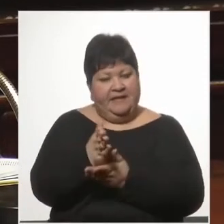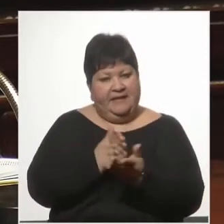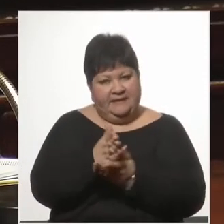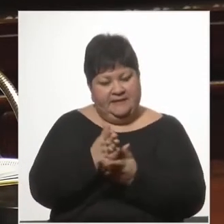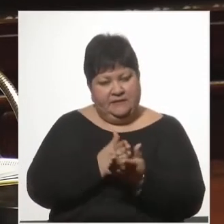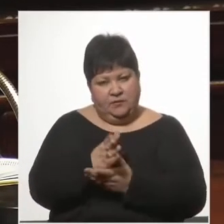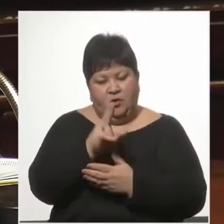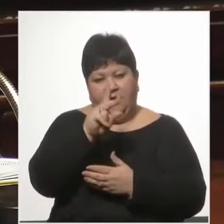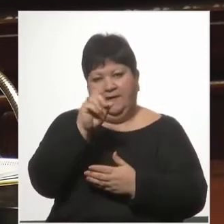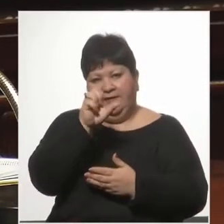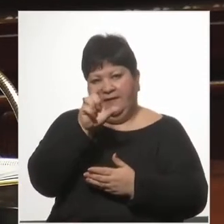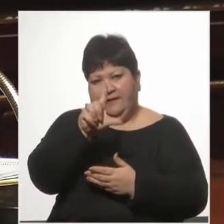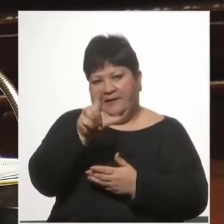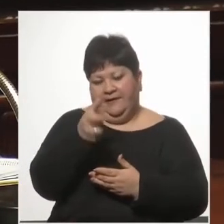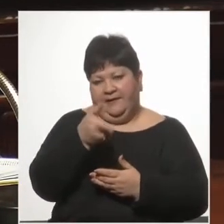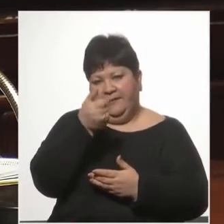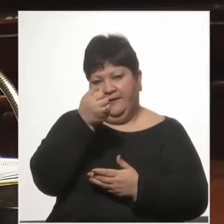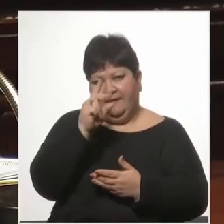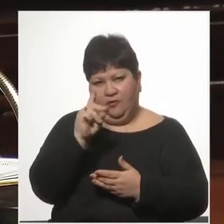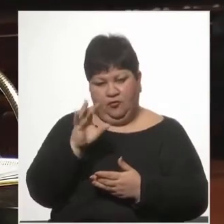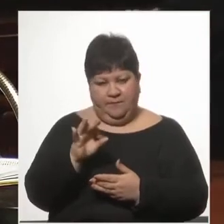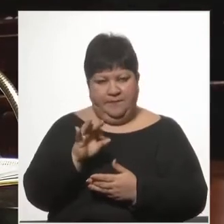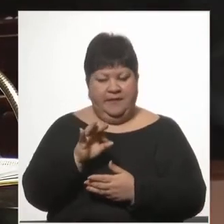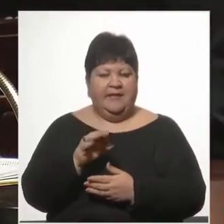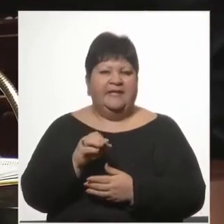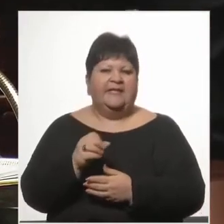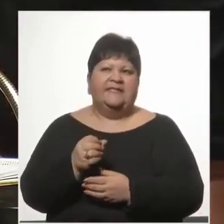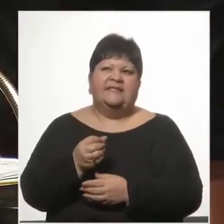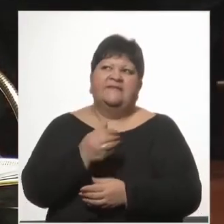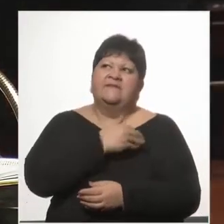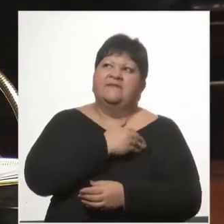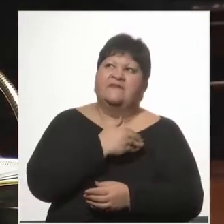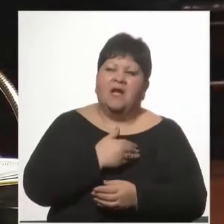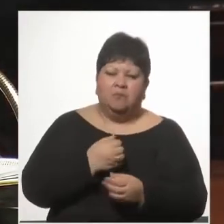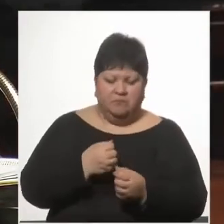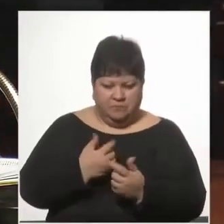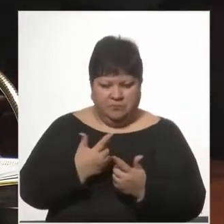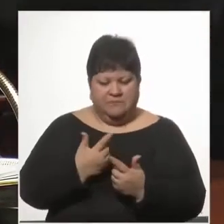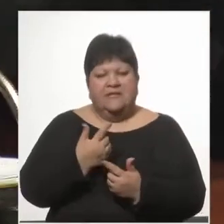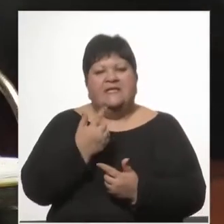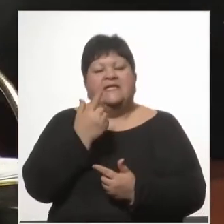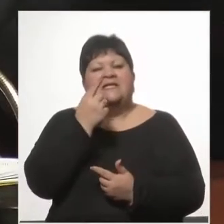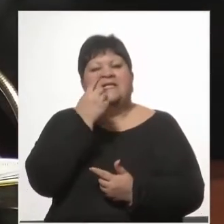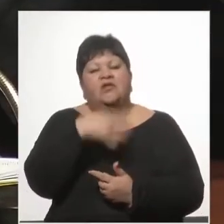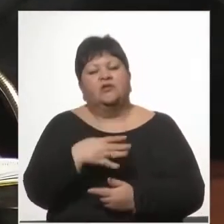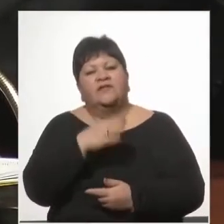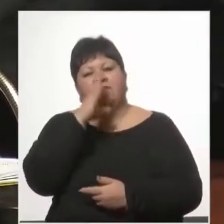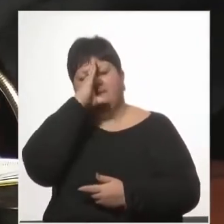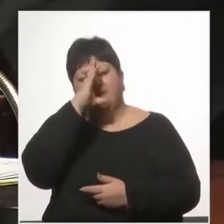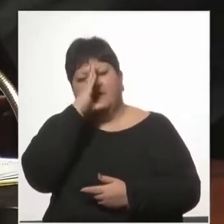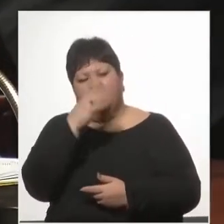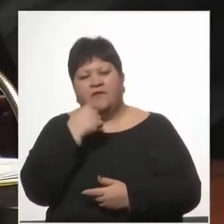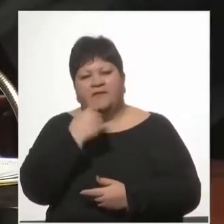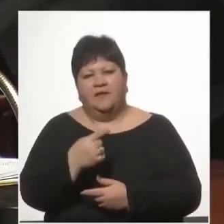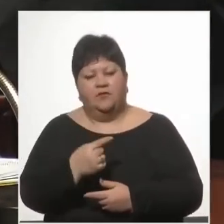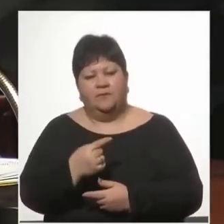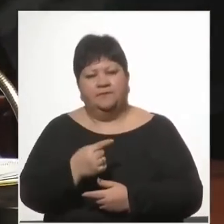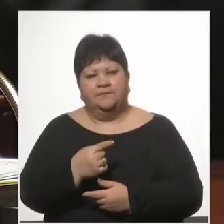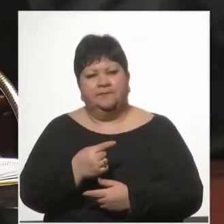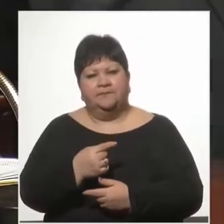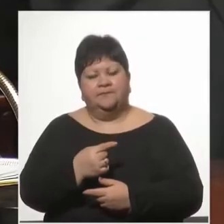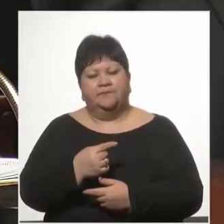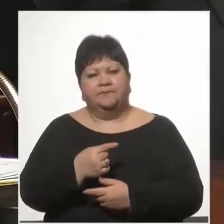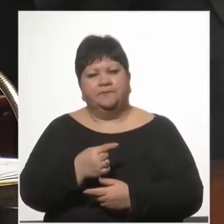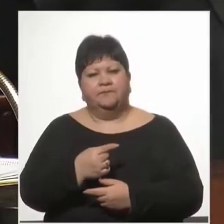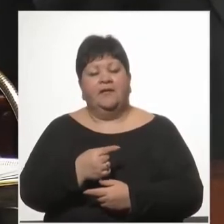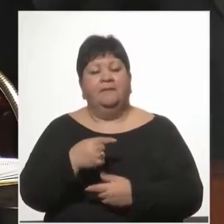Juan Delgado, dijo que él se enteró el 14 de febrero de lo dicho de Gavazo y textualmente expresó: el